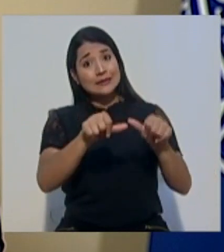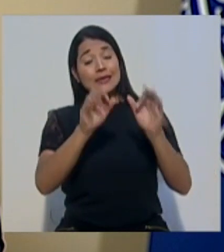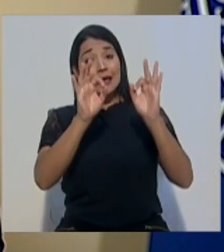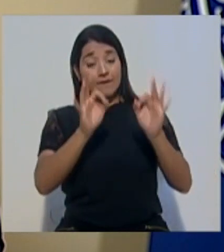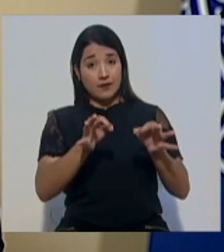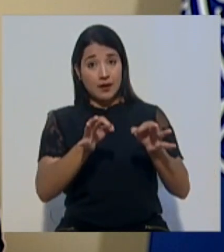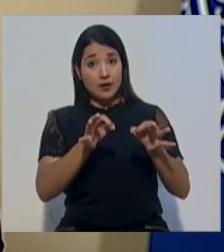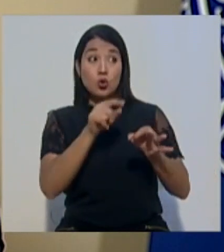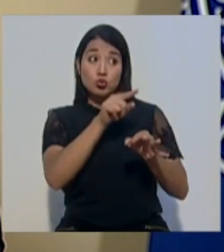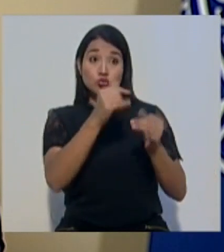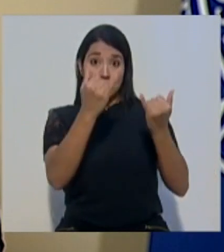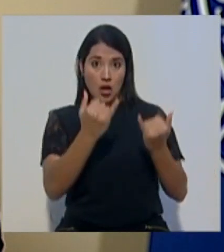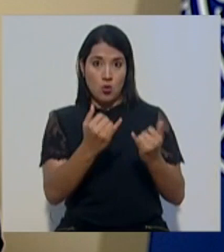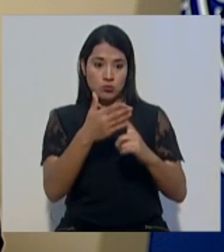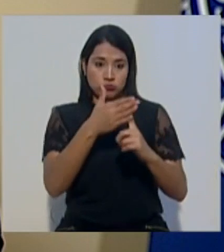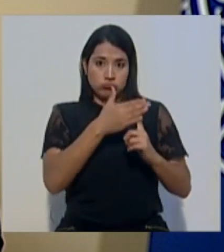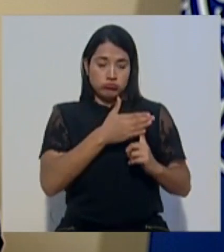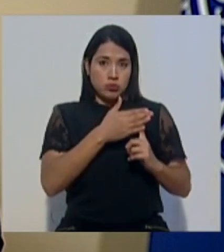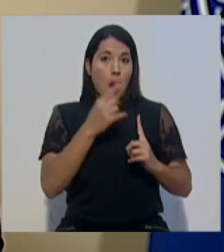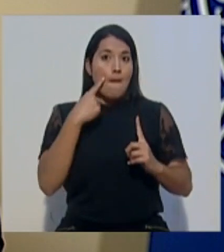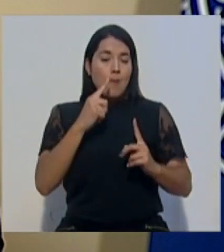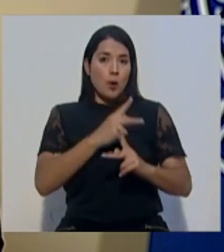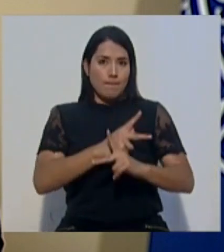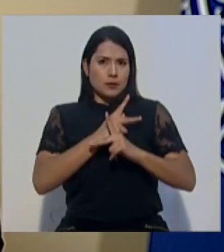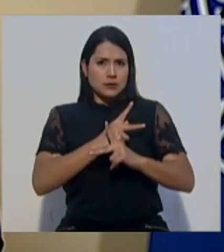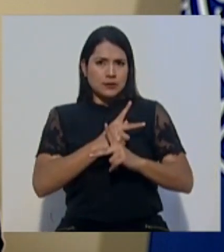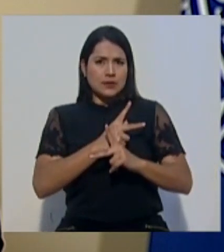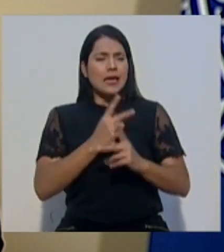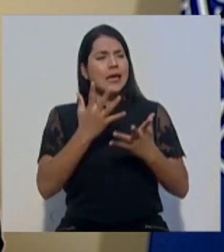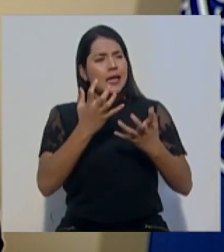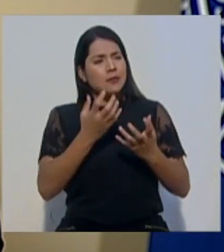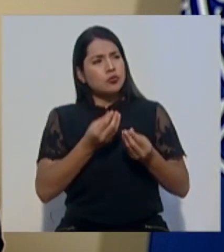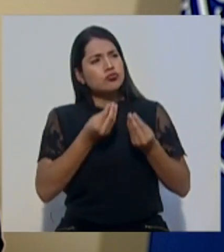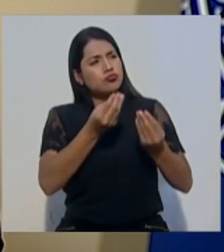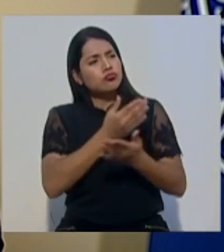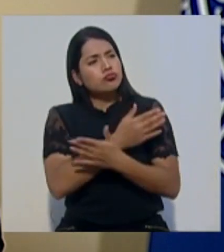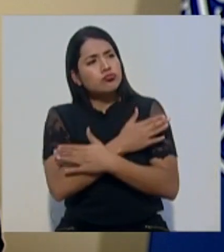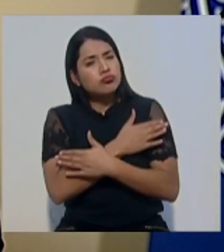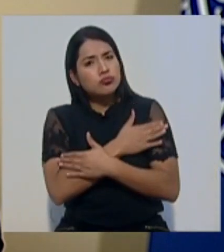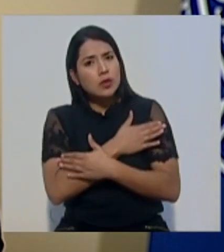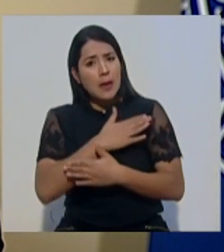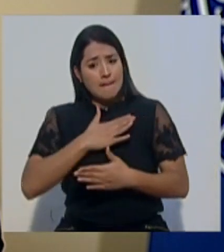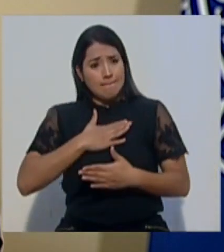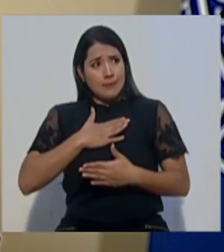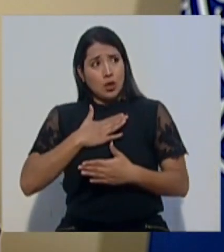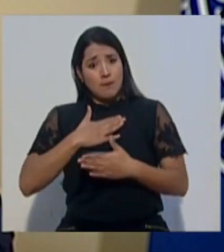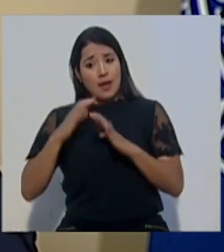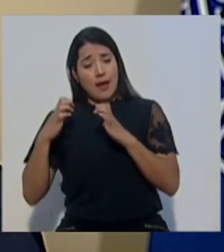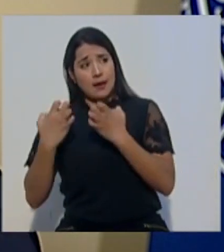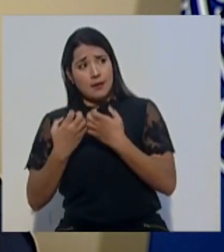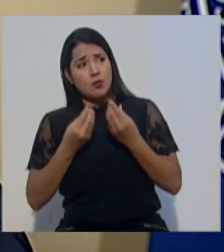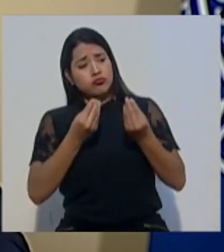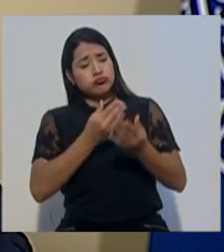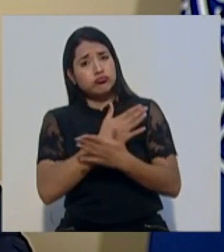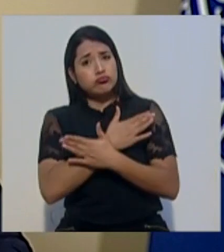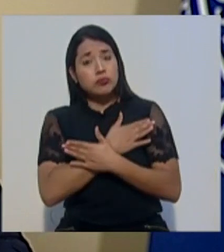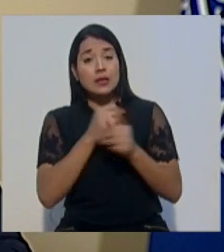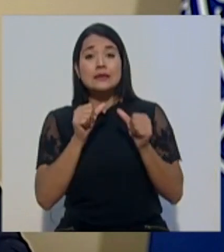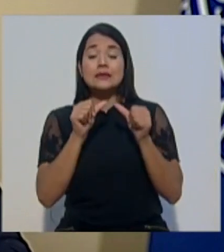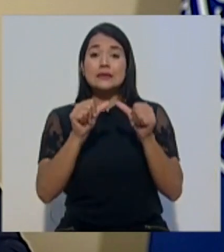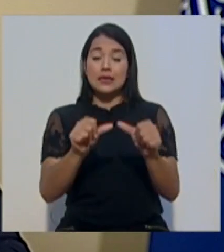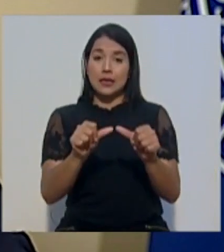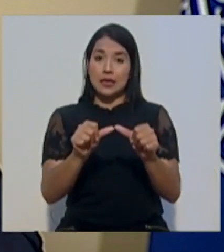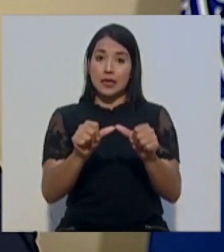en este aislamiento preventivo, pues mandarte todo el afecto del equipo y mío, y que sigamos adelante en